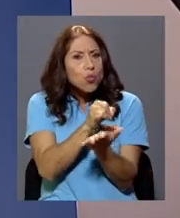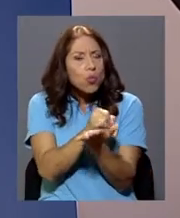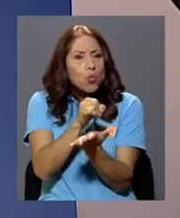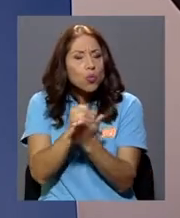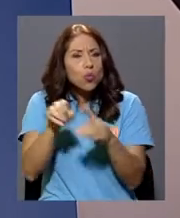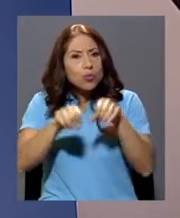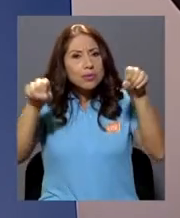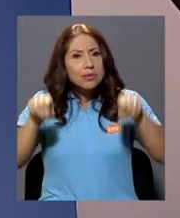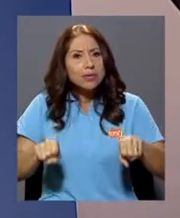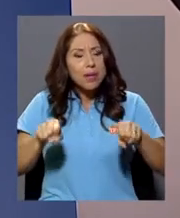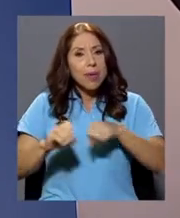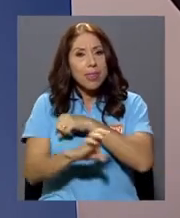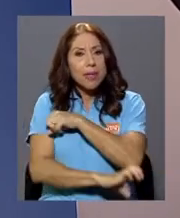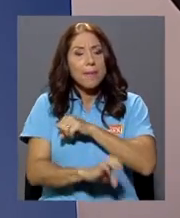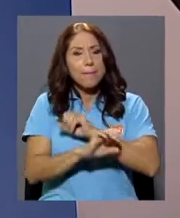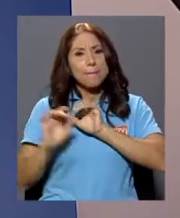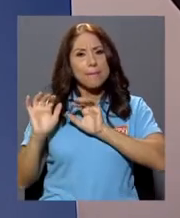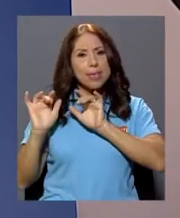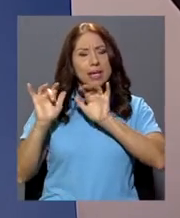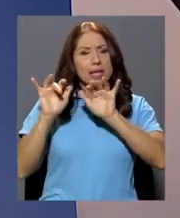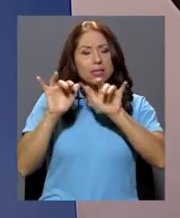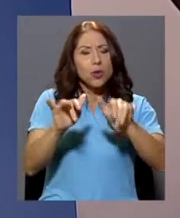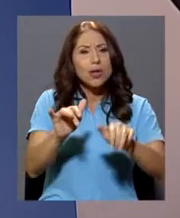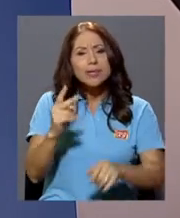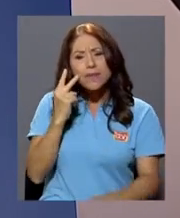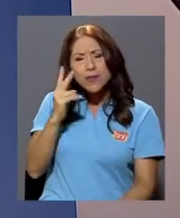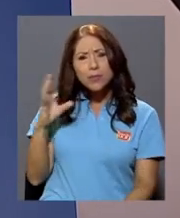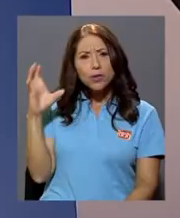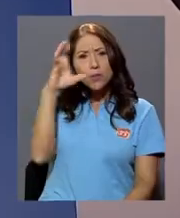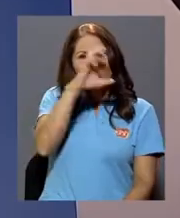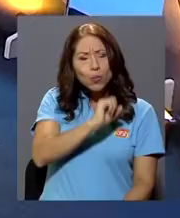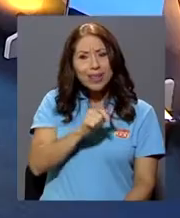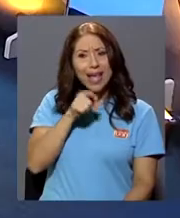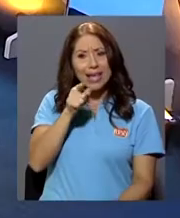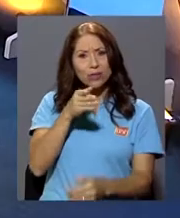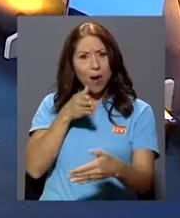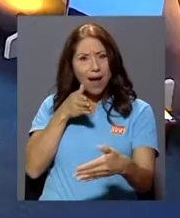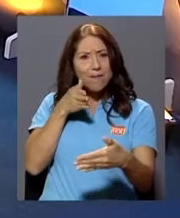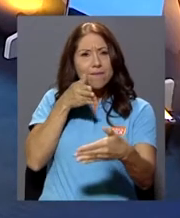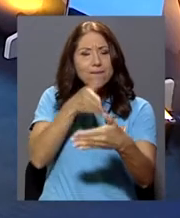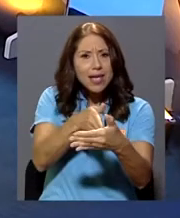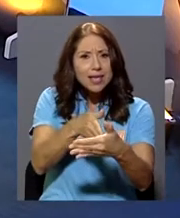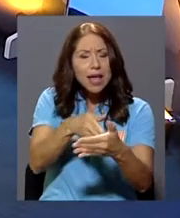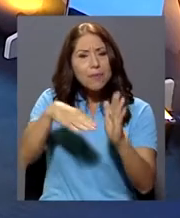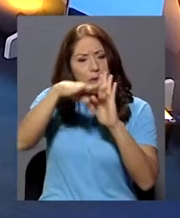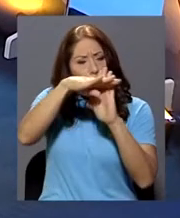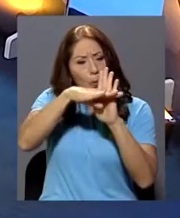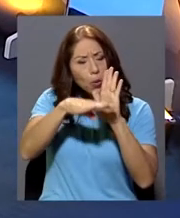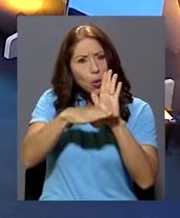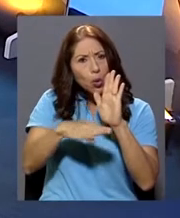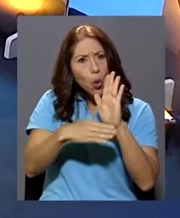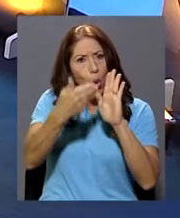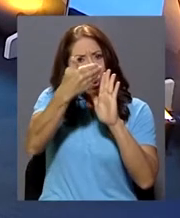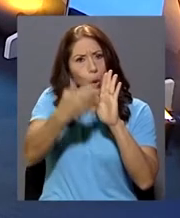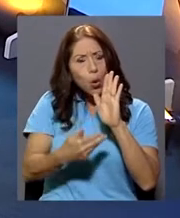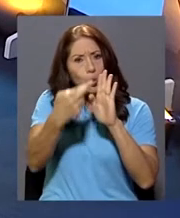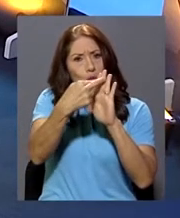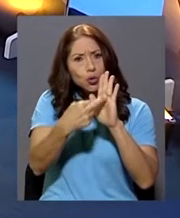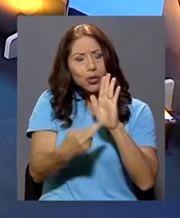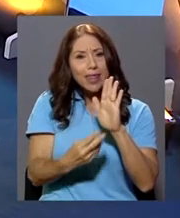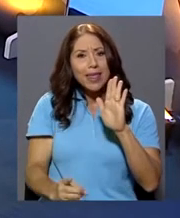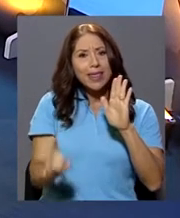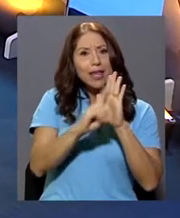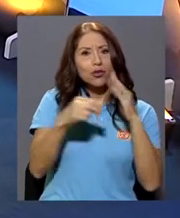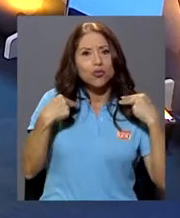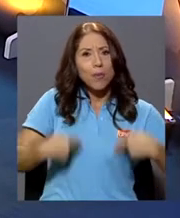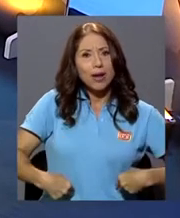sistema de migraciones, nos encontramos que muchas veces tiene una afectación directa sobre protocolos de derechos humanos en ese proceso de